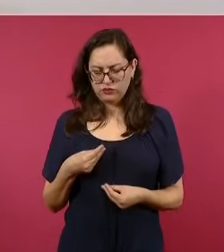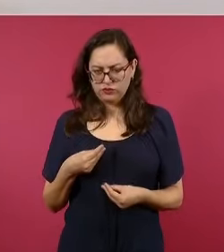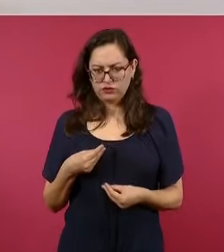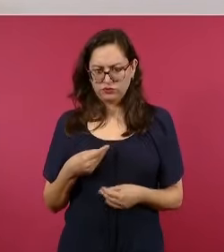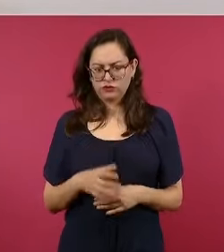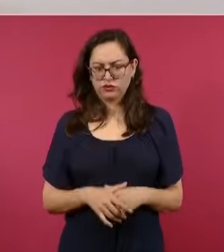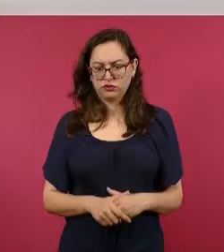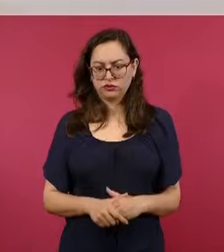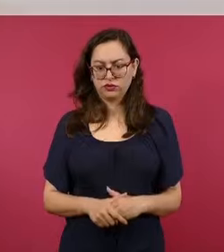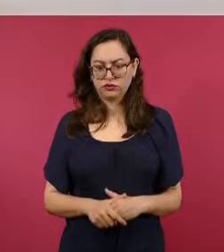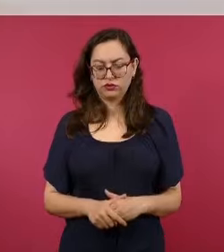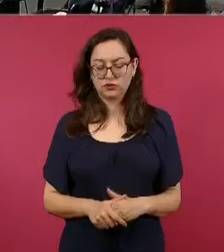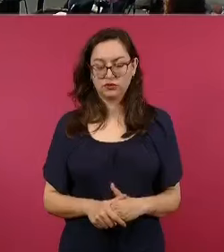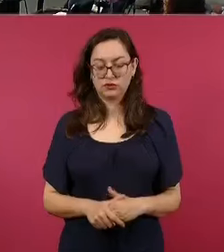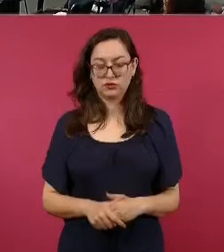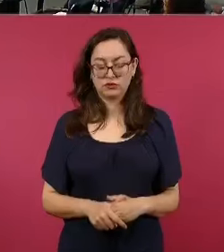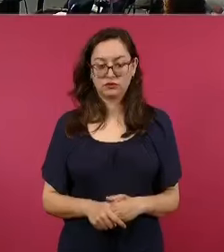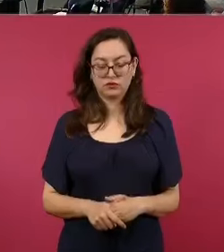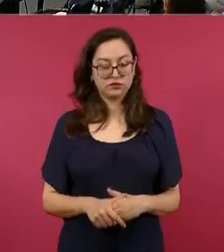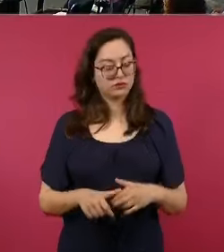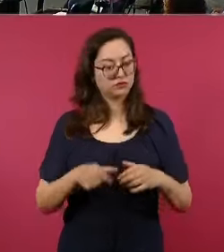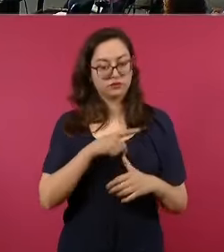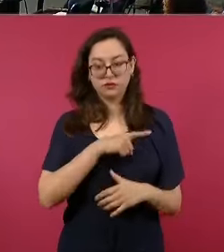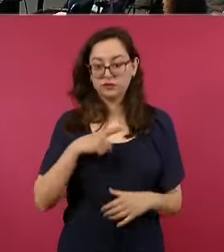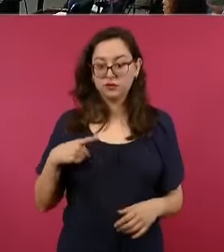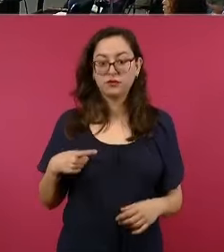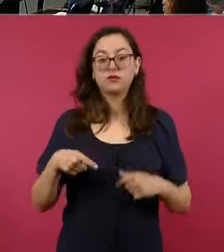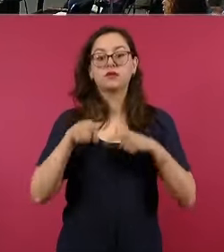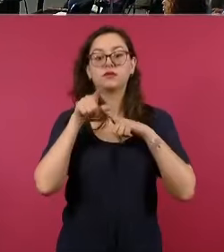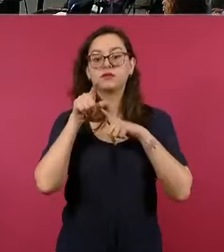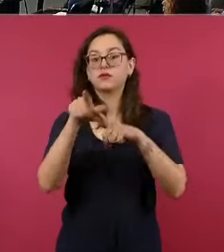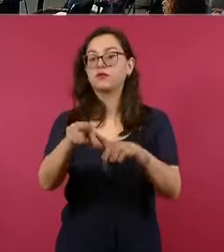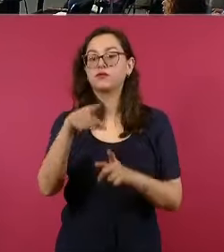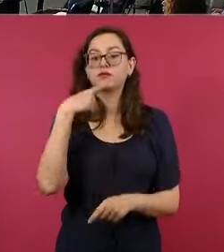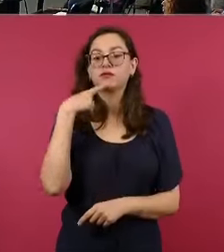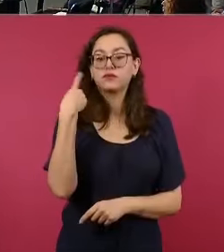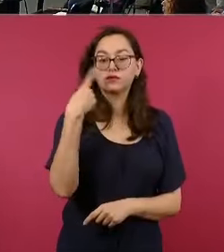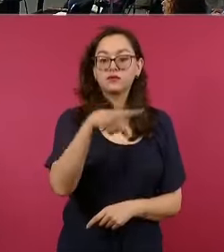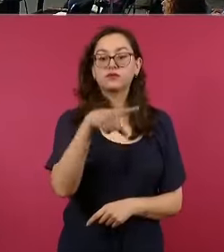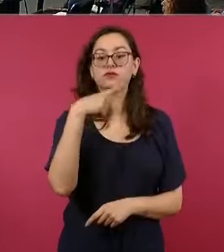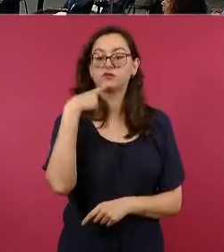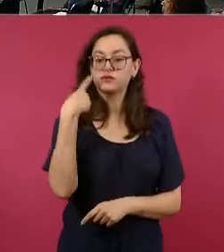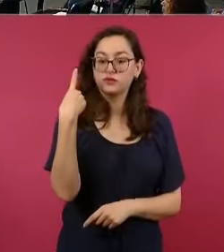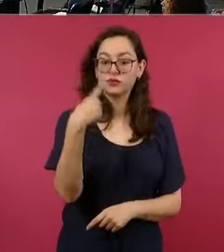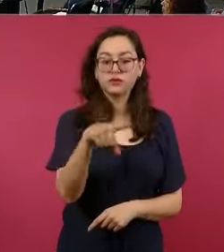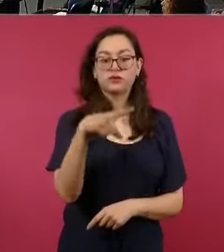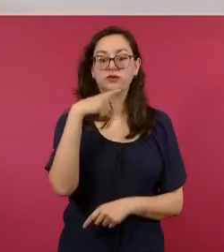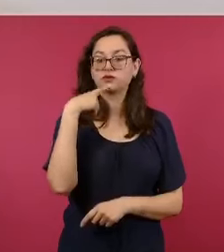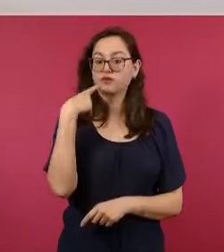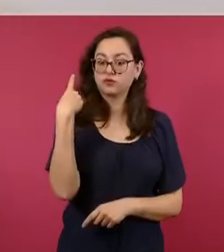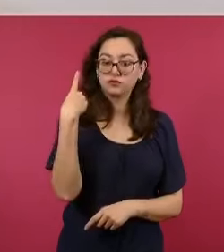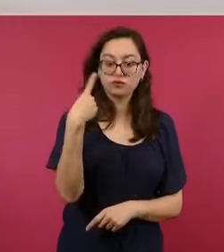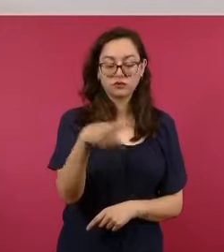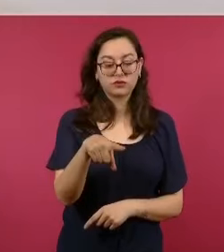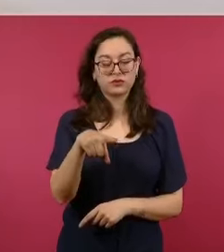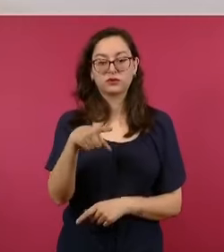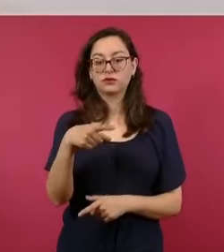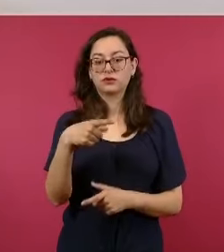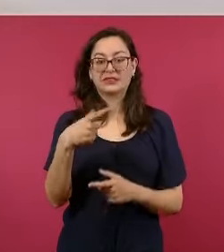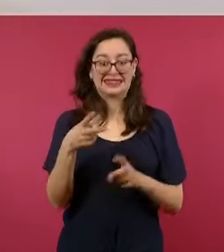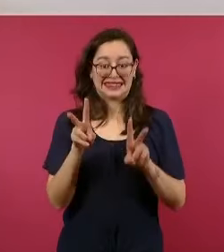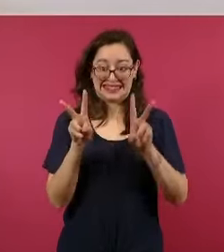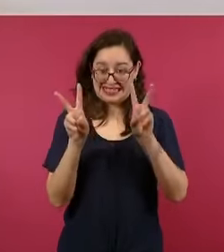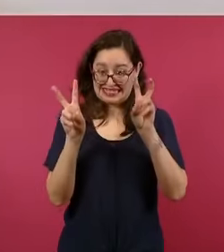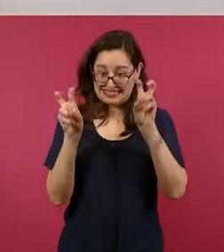Este Hay que seguir denunciando todo lo que tiene que ver